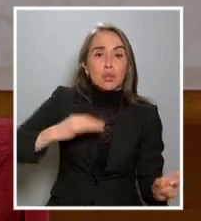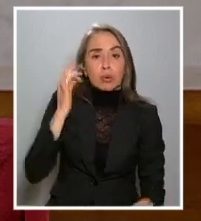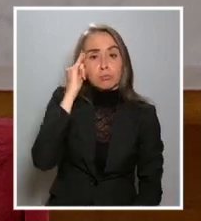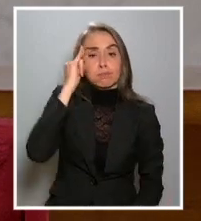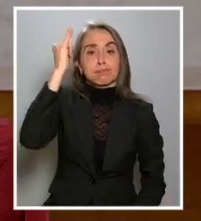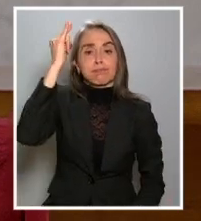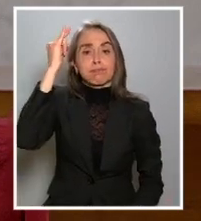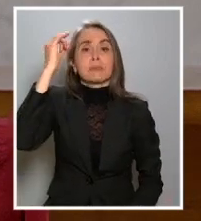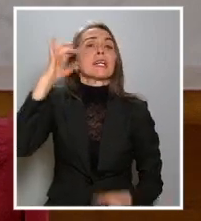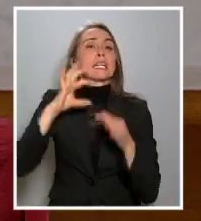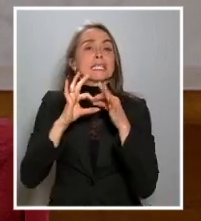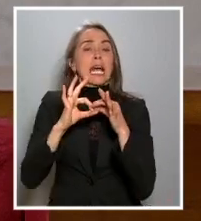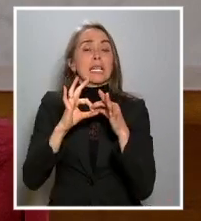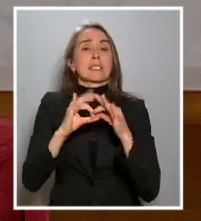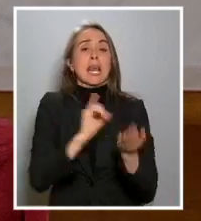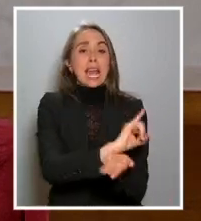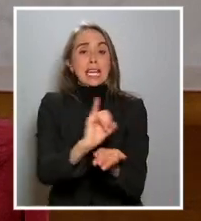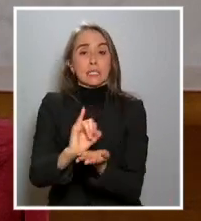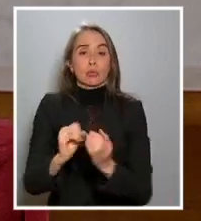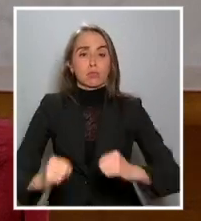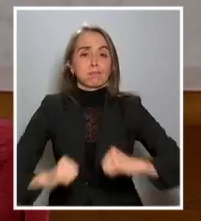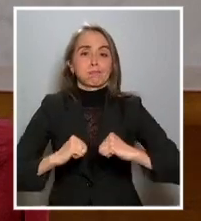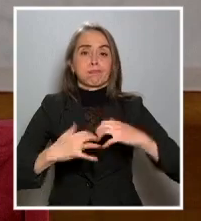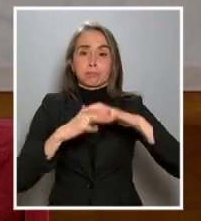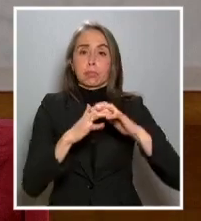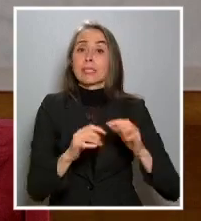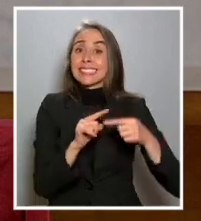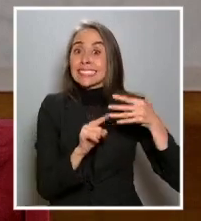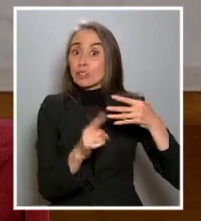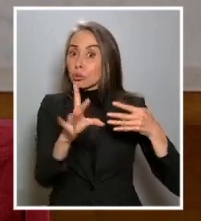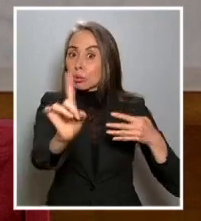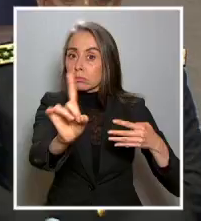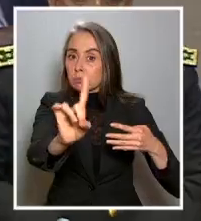a la solidez de nuestras instituciones. Pero no solo eso.